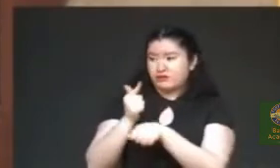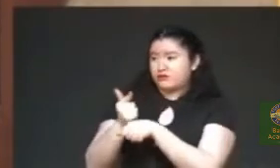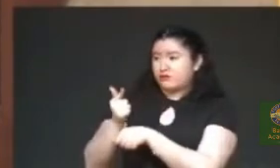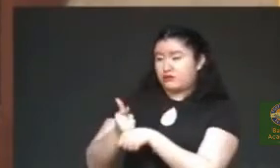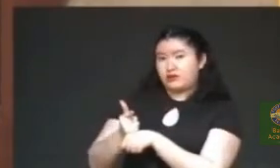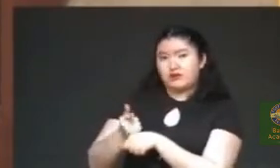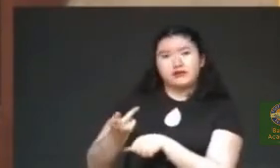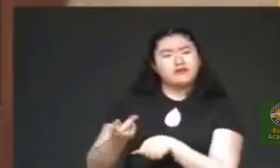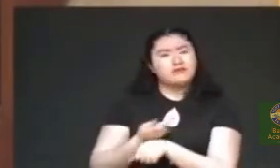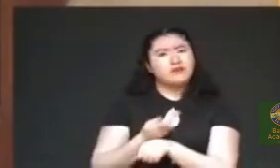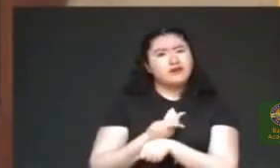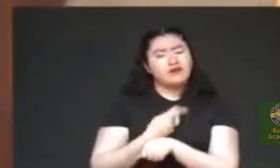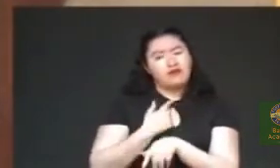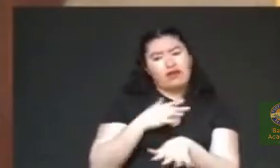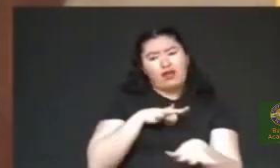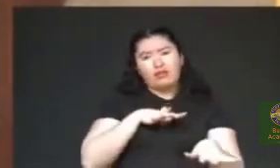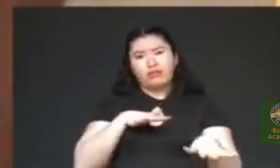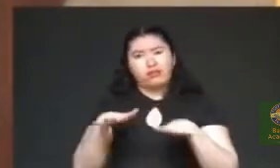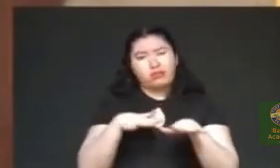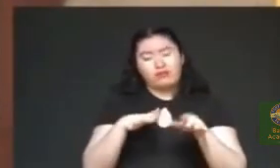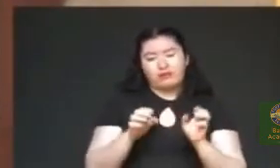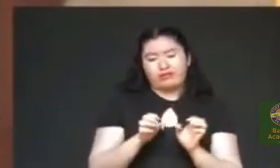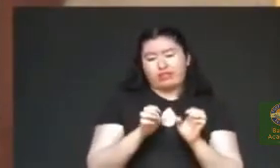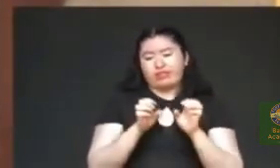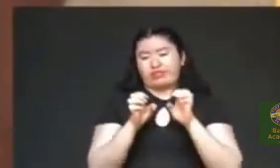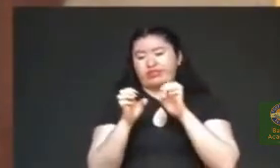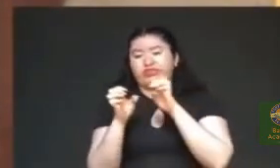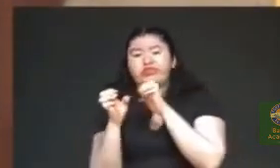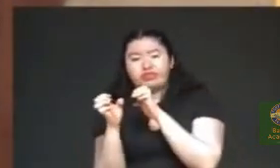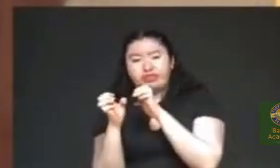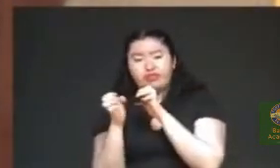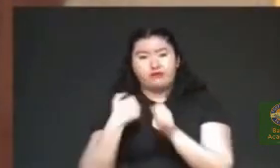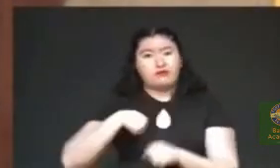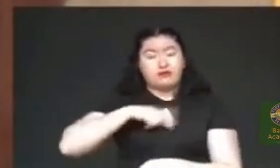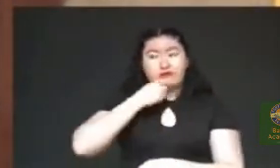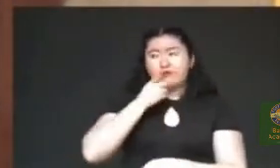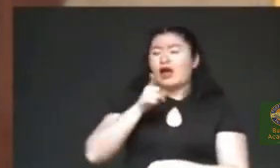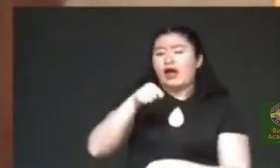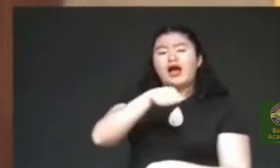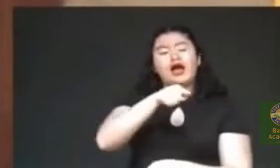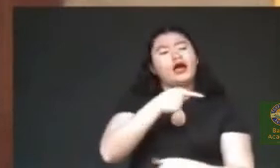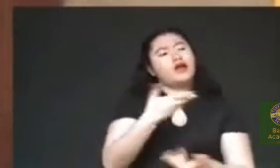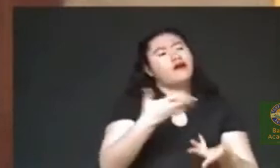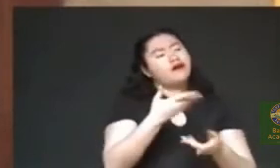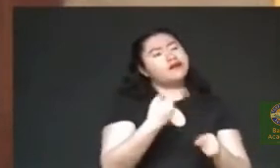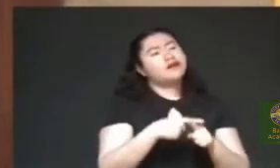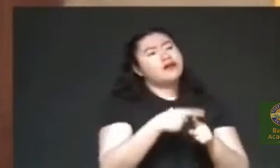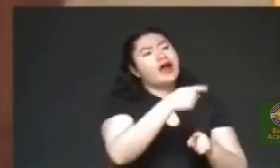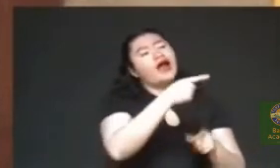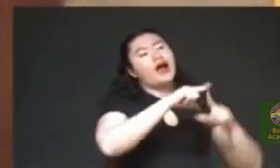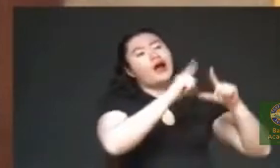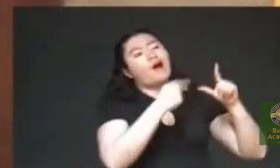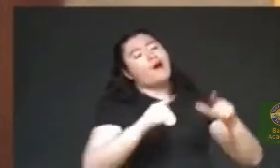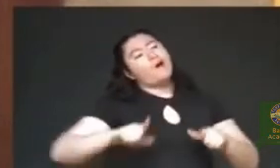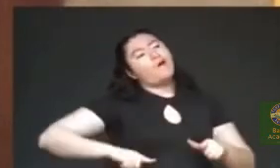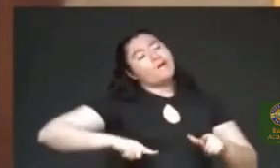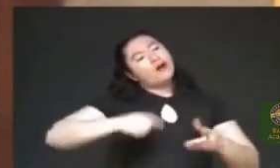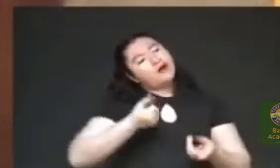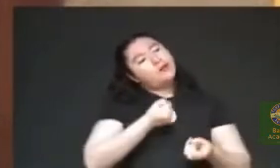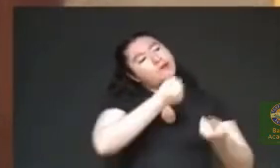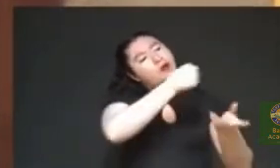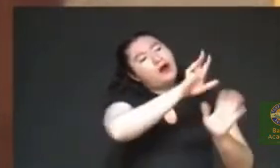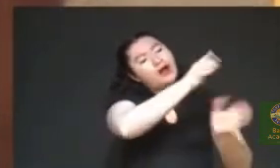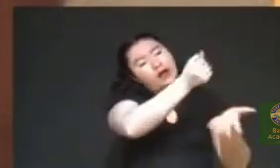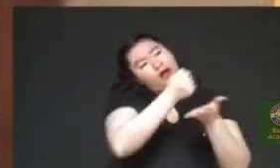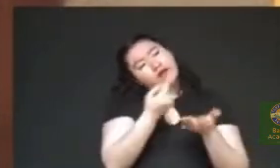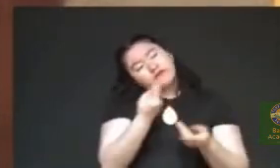no generamos una situación en donde dijimos, pues esto le toca a la federación, esto a la ciudad. Nos pusimos de acuerdo entre todos y entre todos le